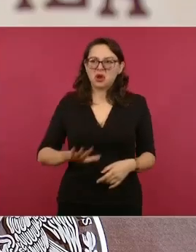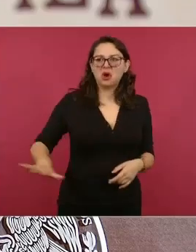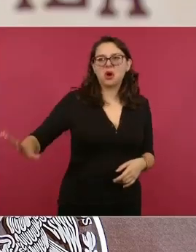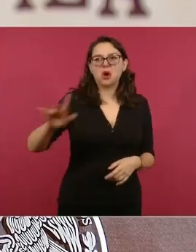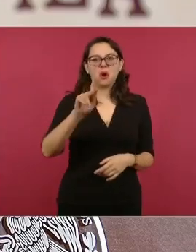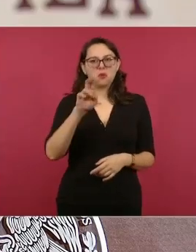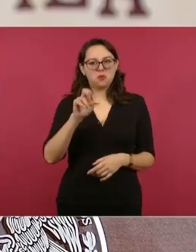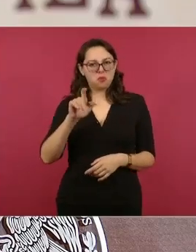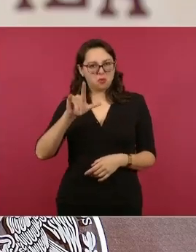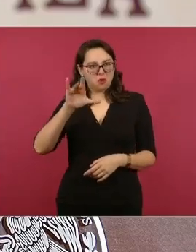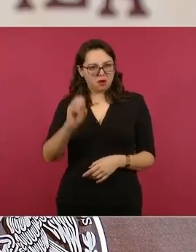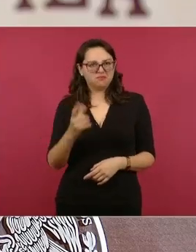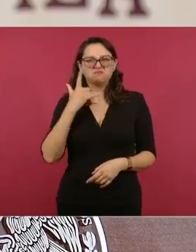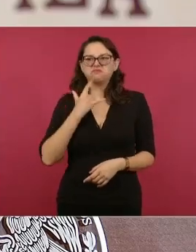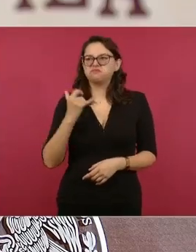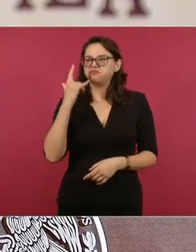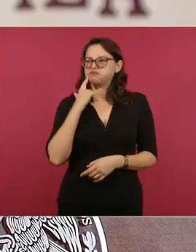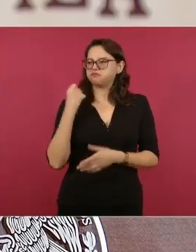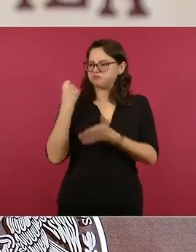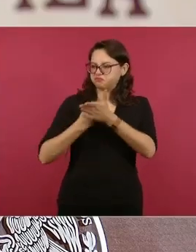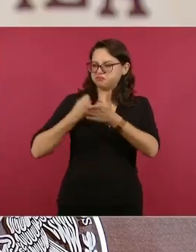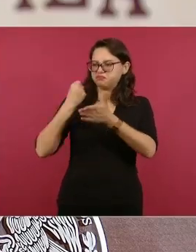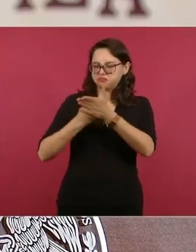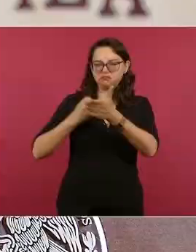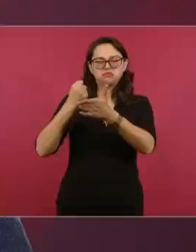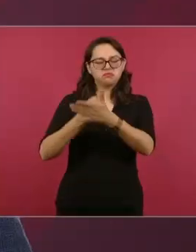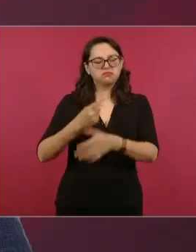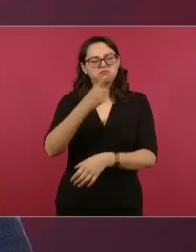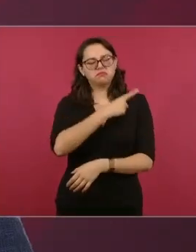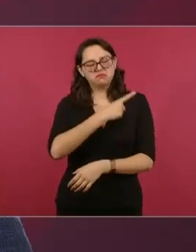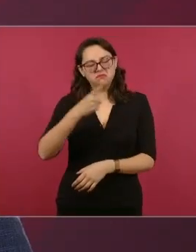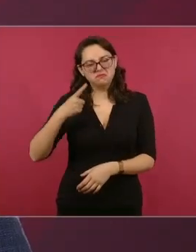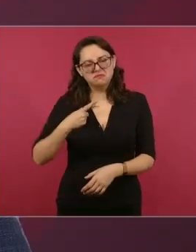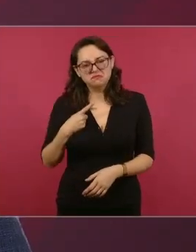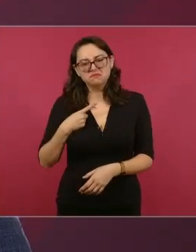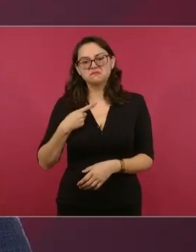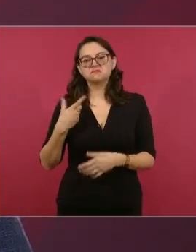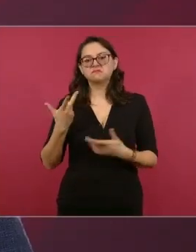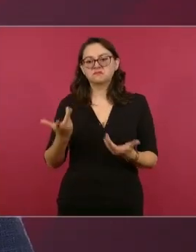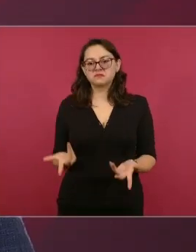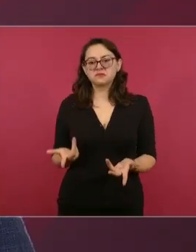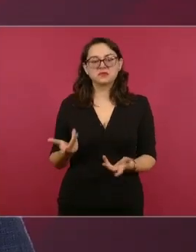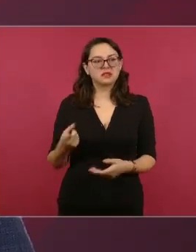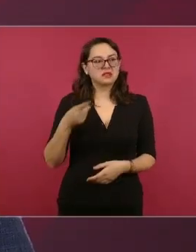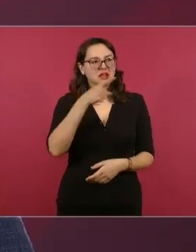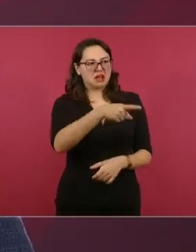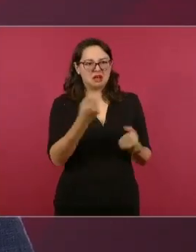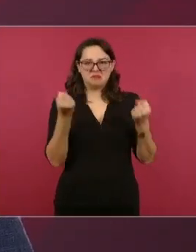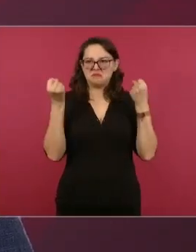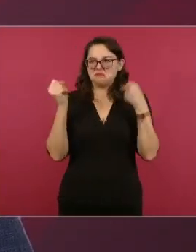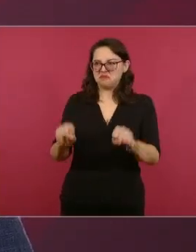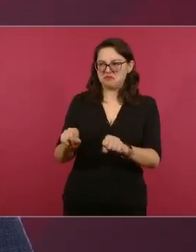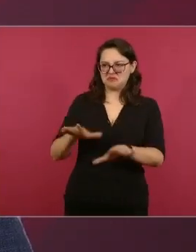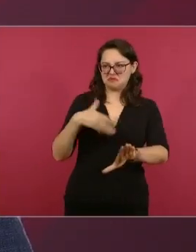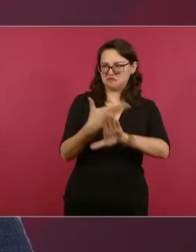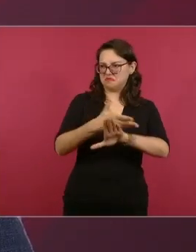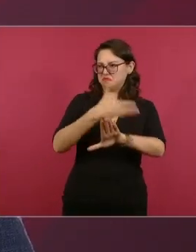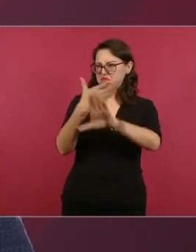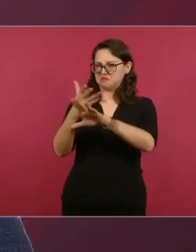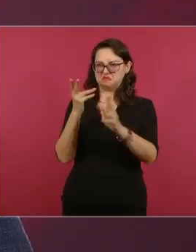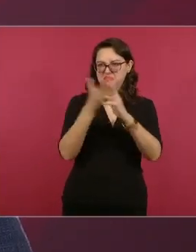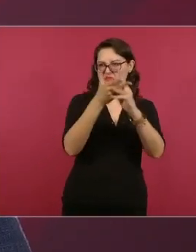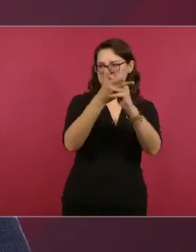nunca sacrificarse. El pueblo no debe dejarse arrasar ni acribillar, pero tampoco